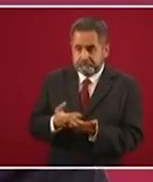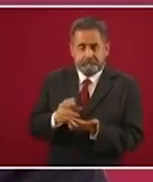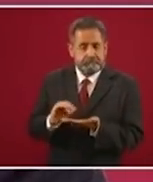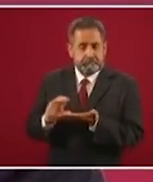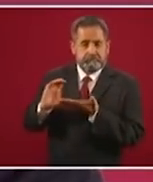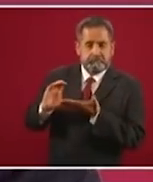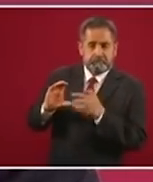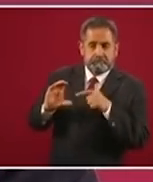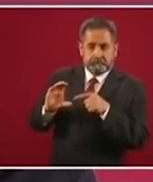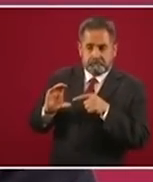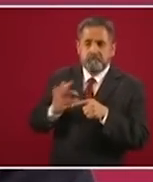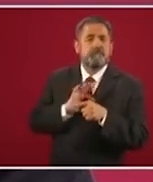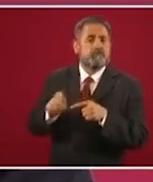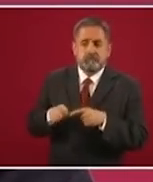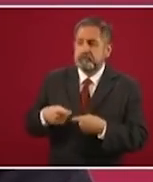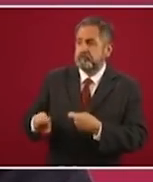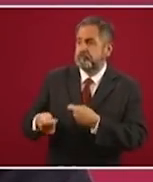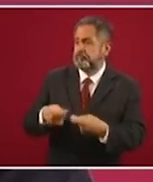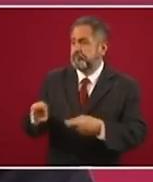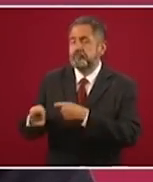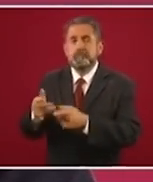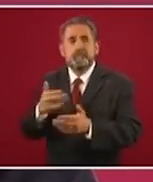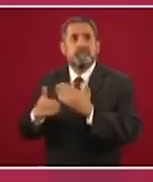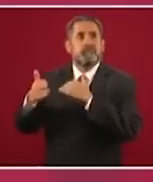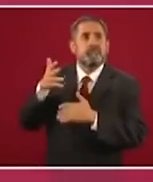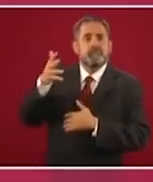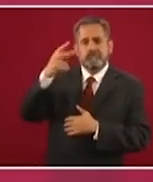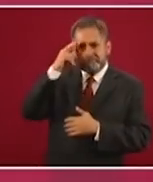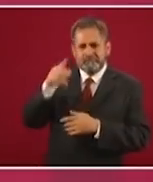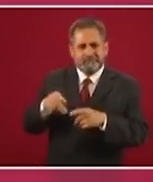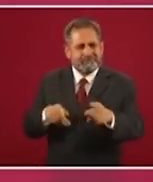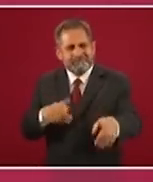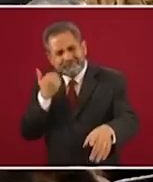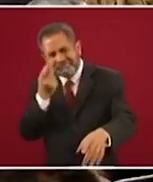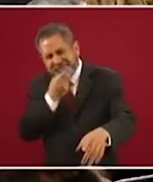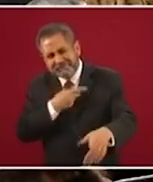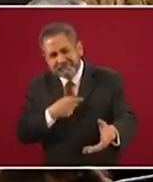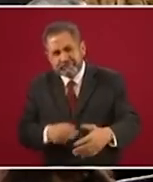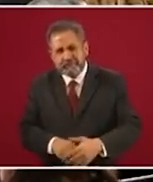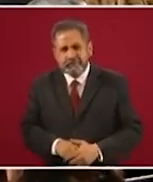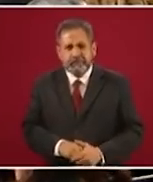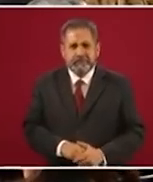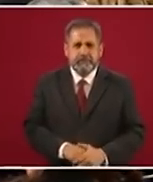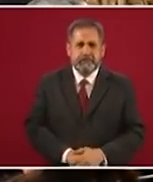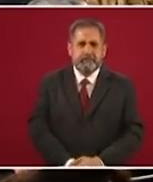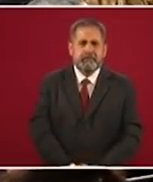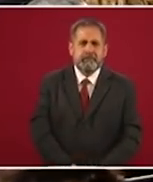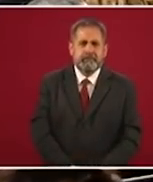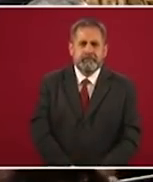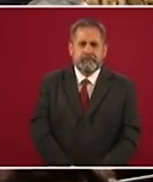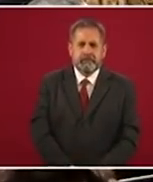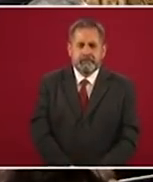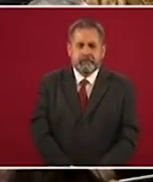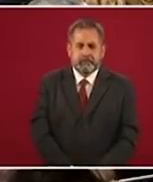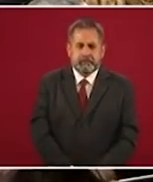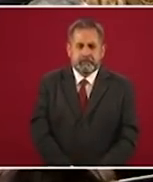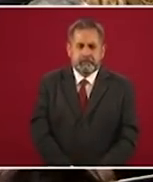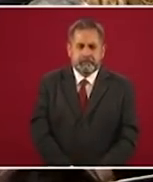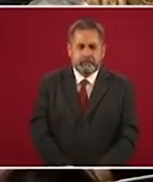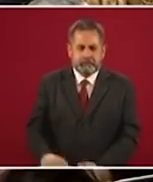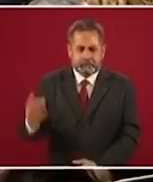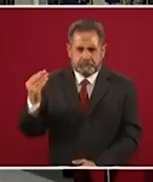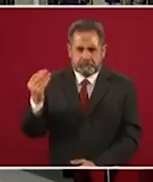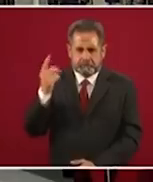recursos para financiar el desarrollo del país. A ver, ¿pero qué decías? fabricante compra 100, 200, no sé